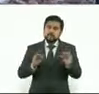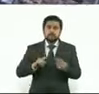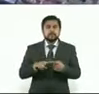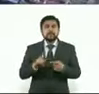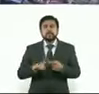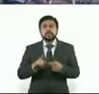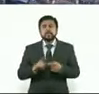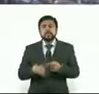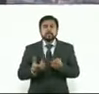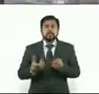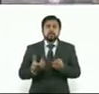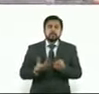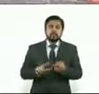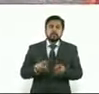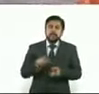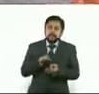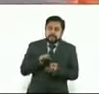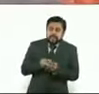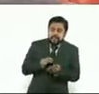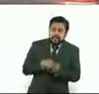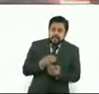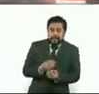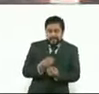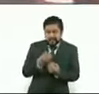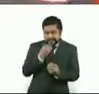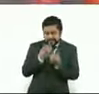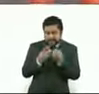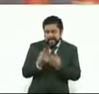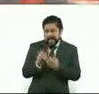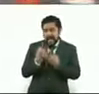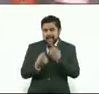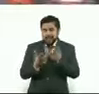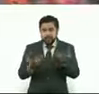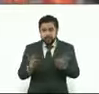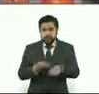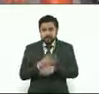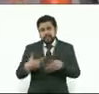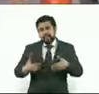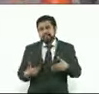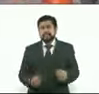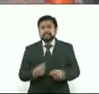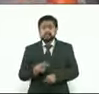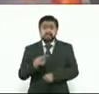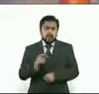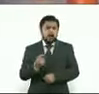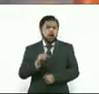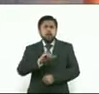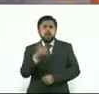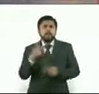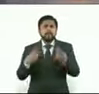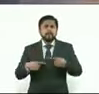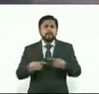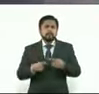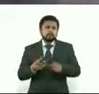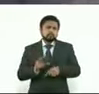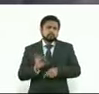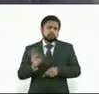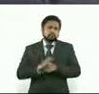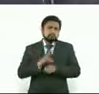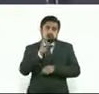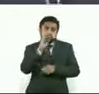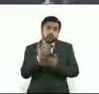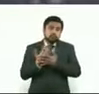tamal en la mano y con atole incluidos. Algunas personas incluso que van a hacer la última parte del recorrido esperando algún familiar, algún amigo,